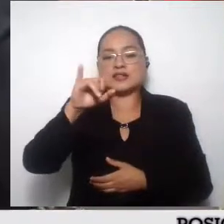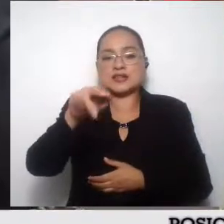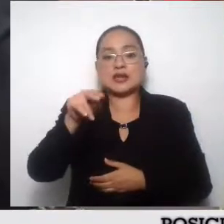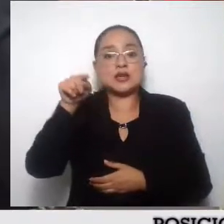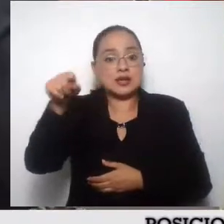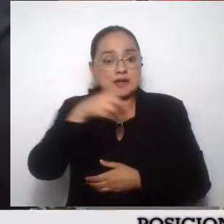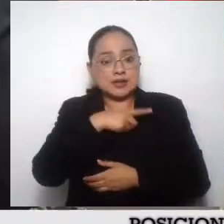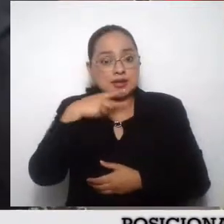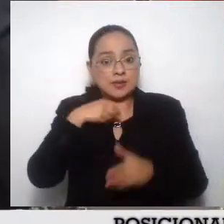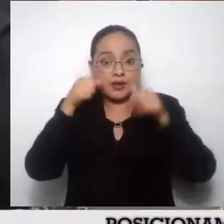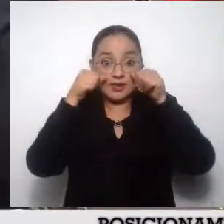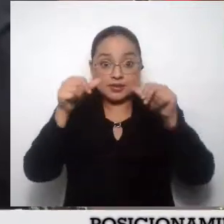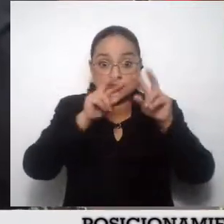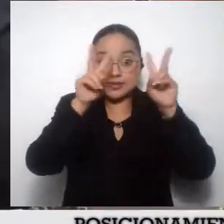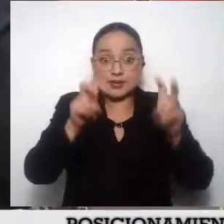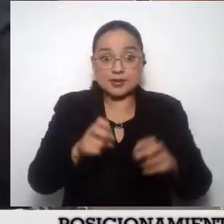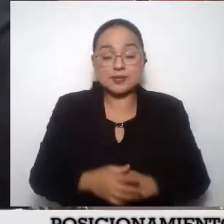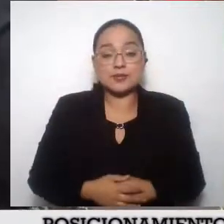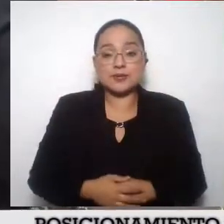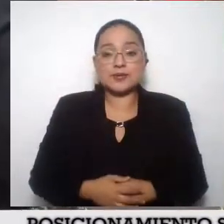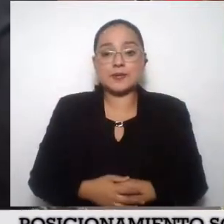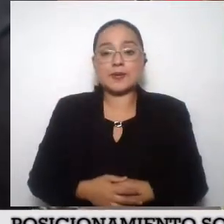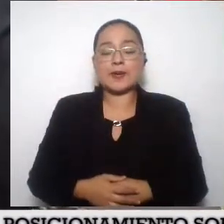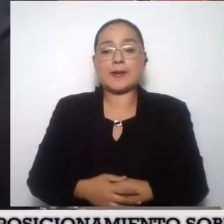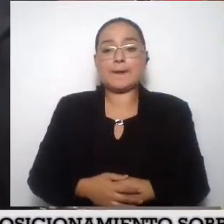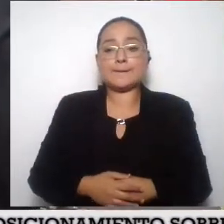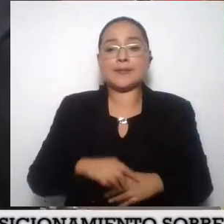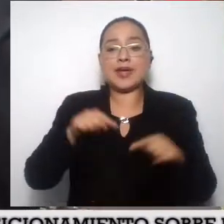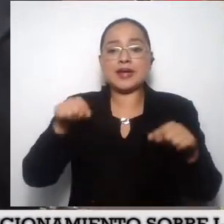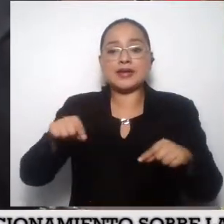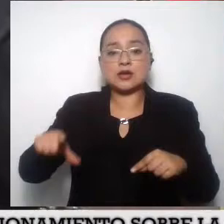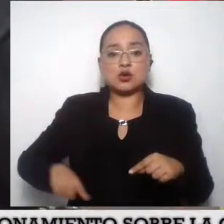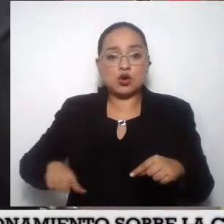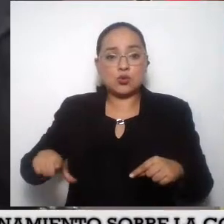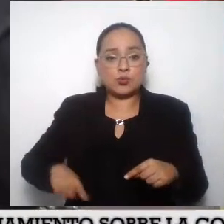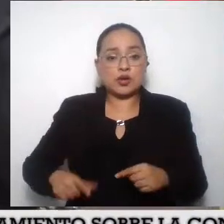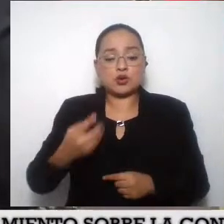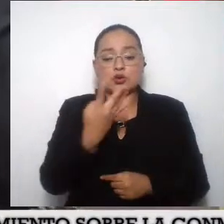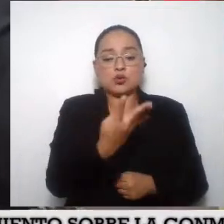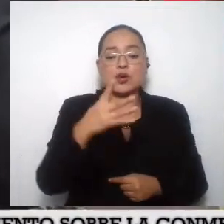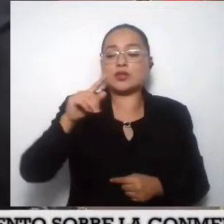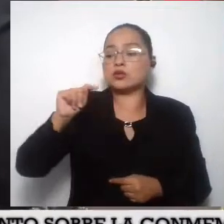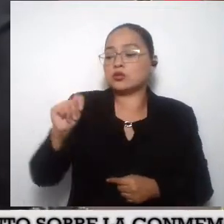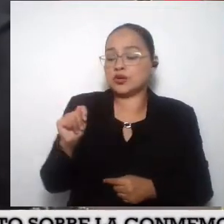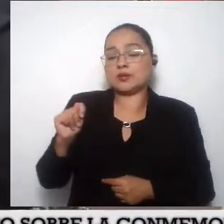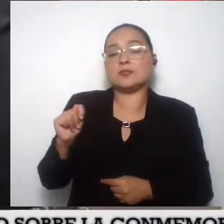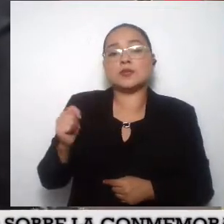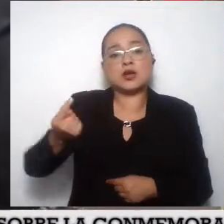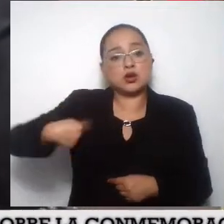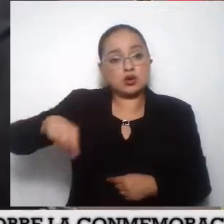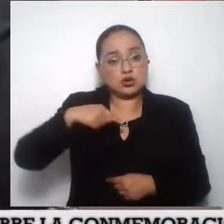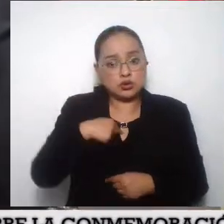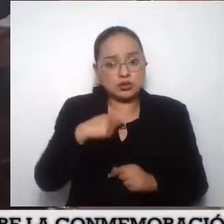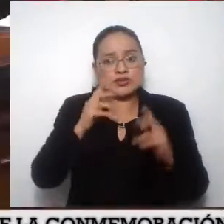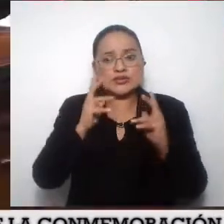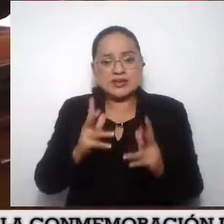este tema. Y quiero decirles que el gobierno de la Cuarta Transformación ha buscado